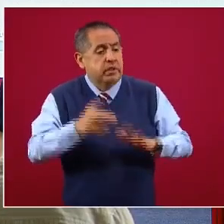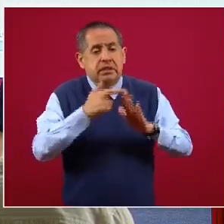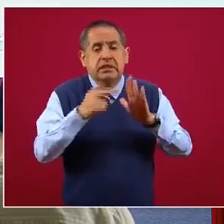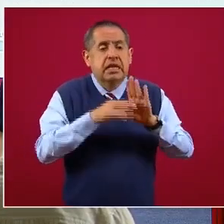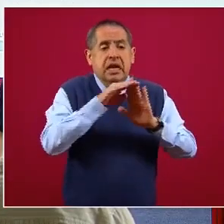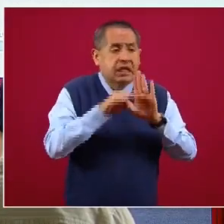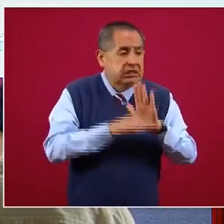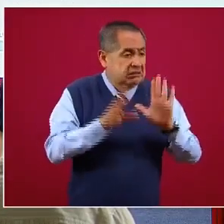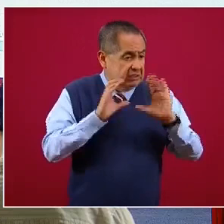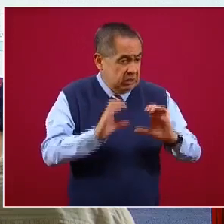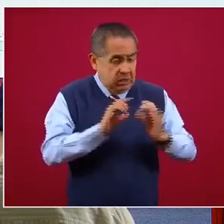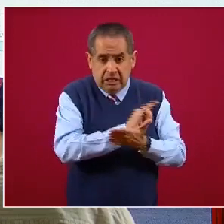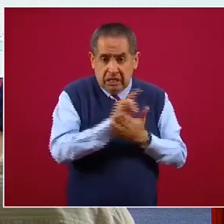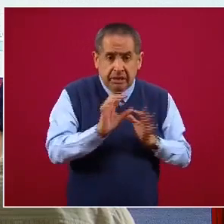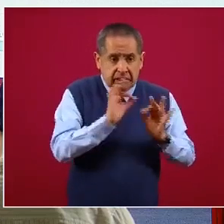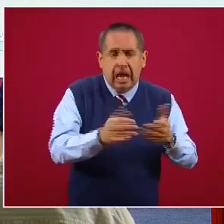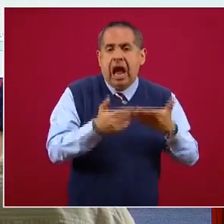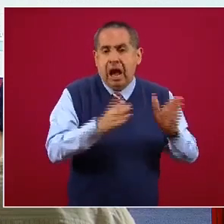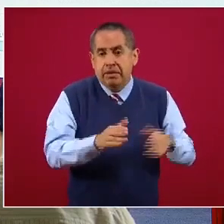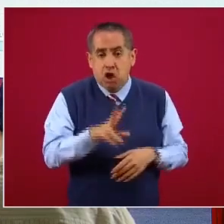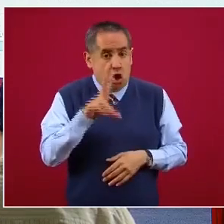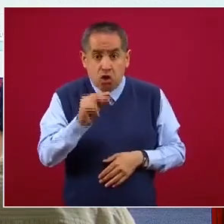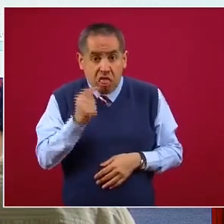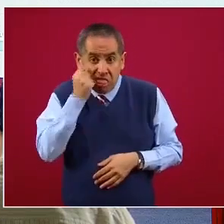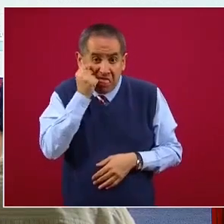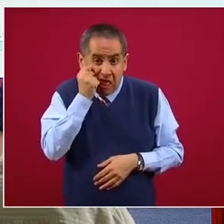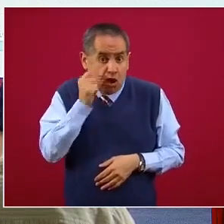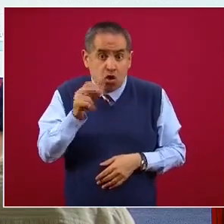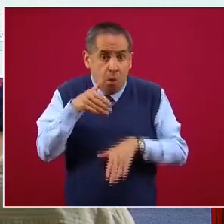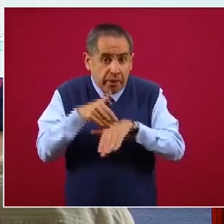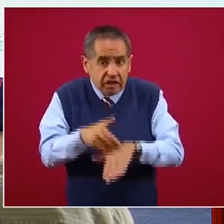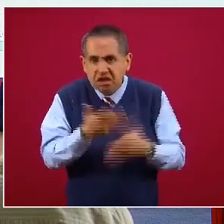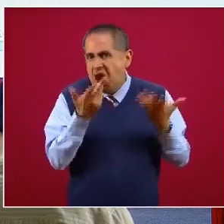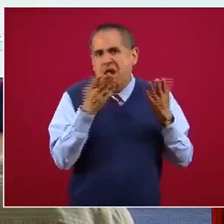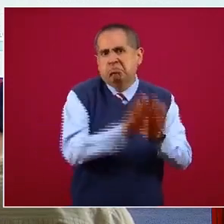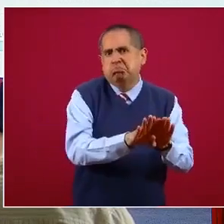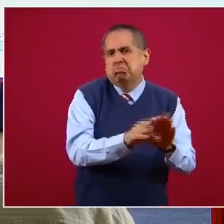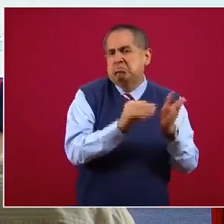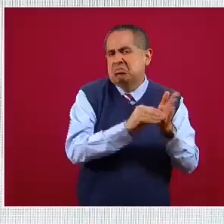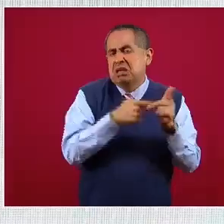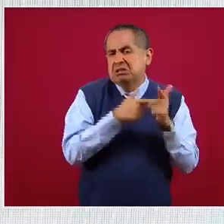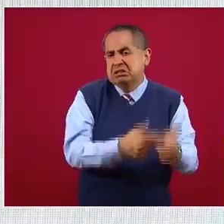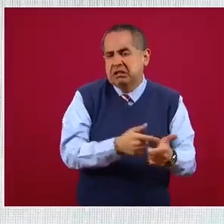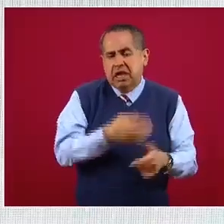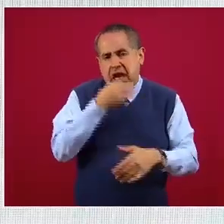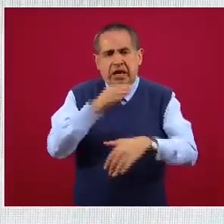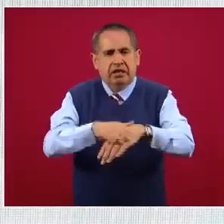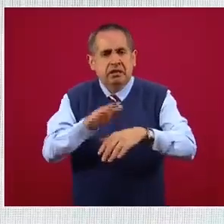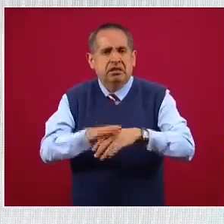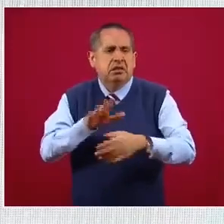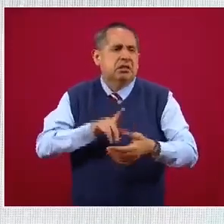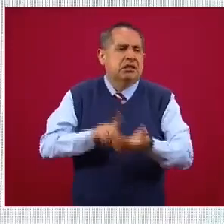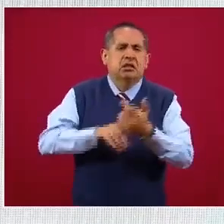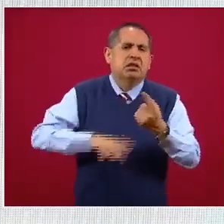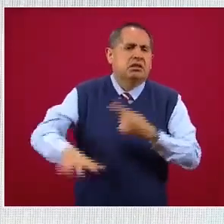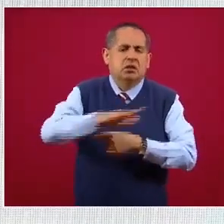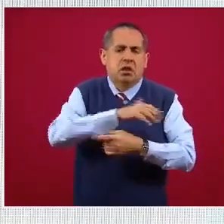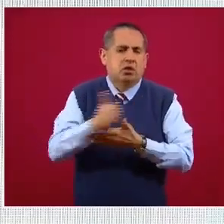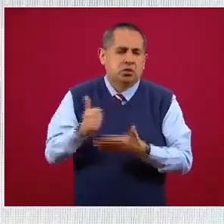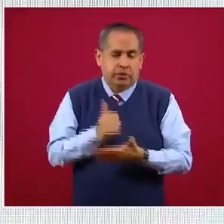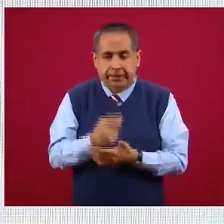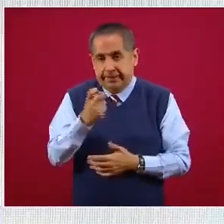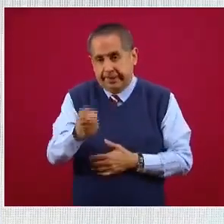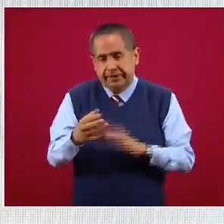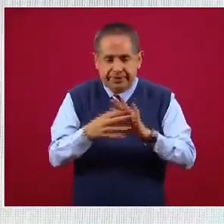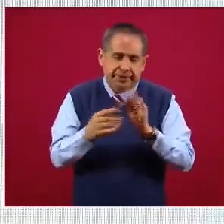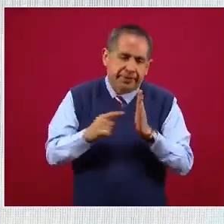propósito cuidar de manera muy cautelosa la seguridad sanitaria de quienes vivimos en esta gran ciudad. Este es un